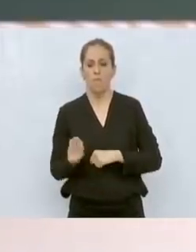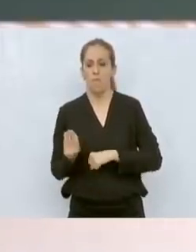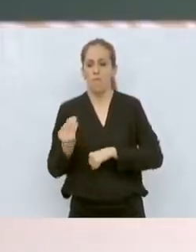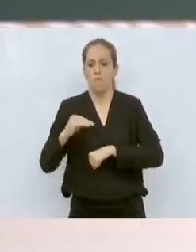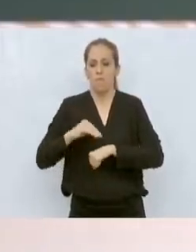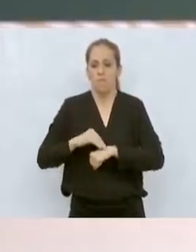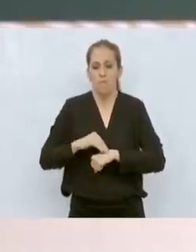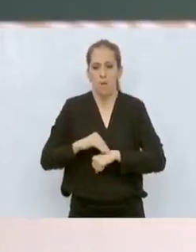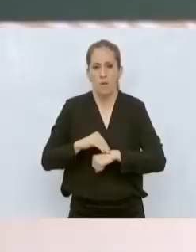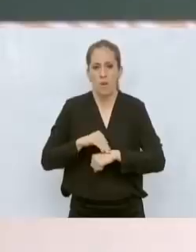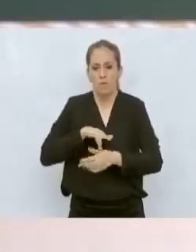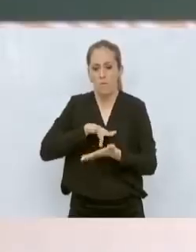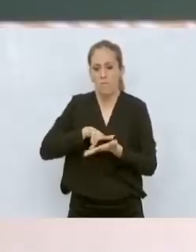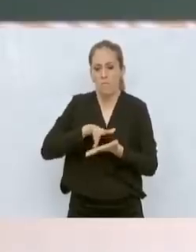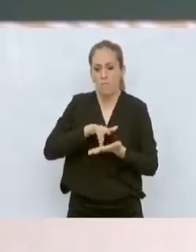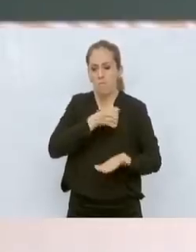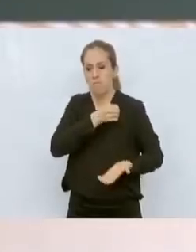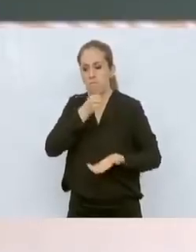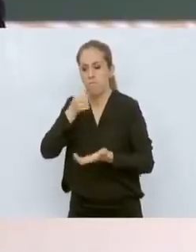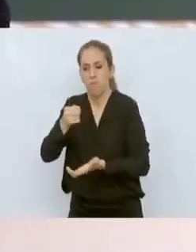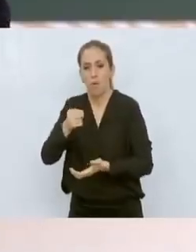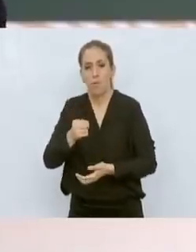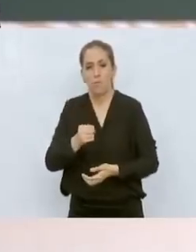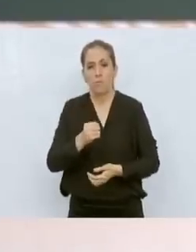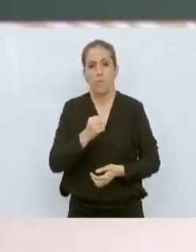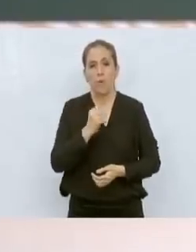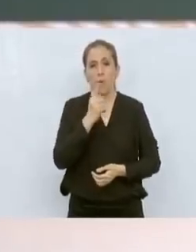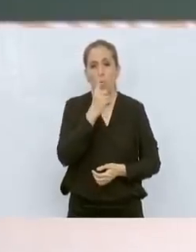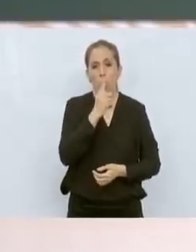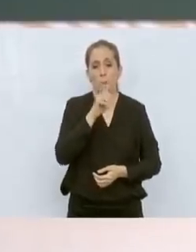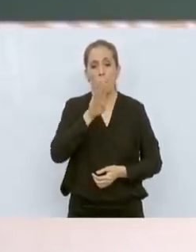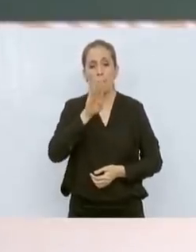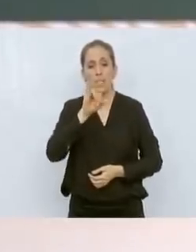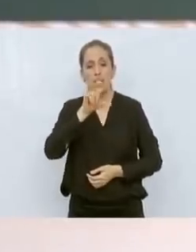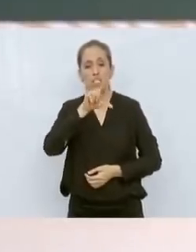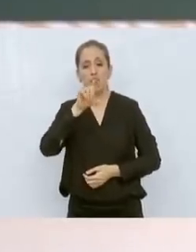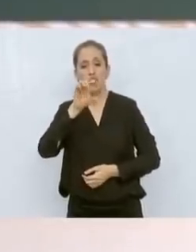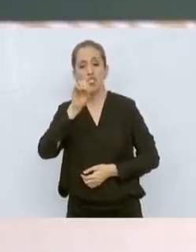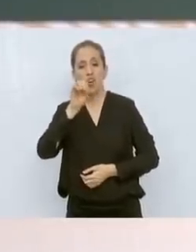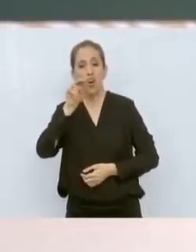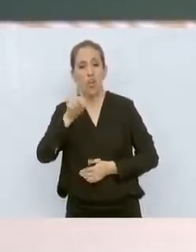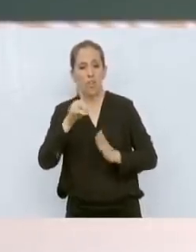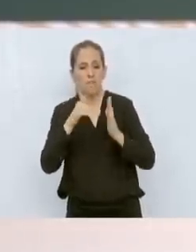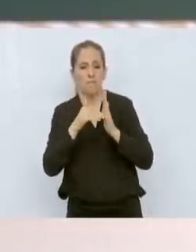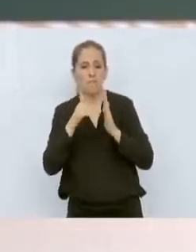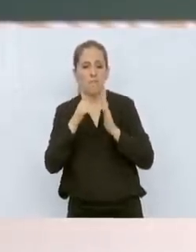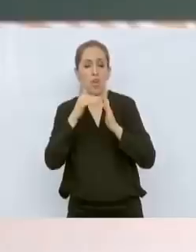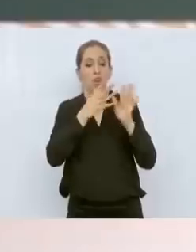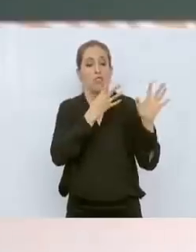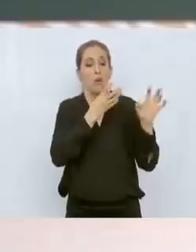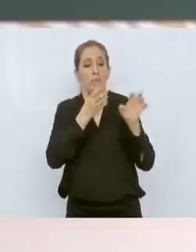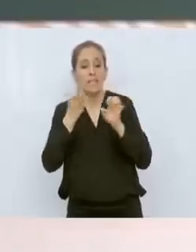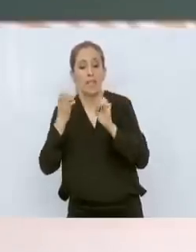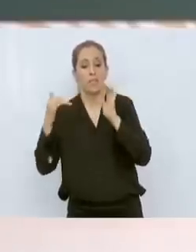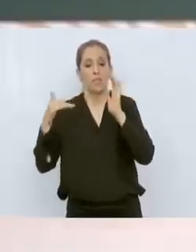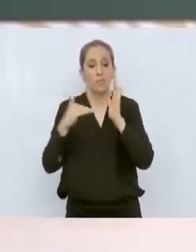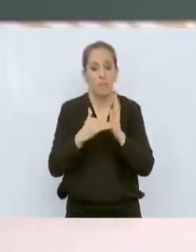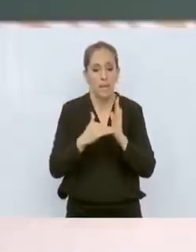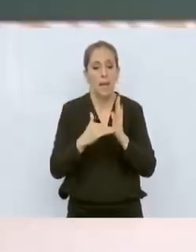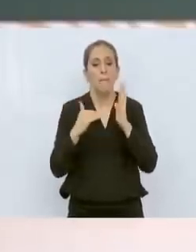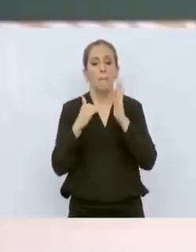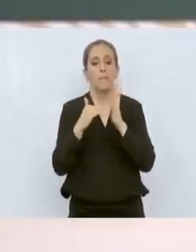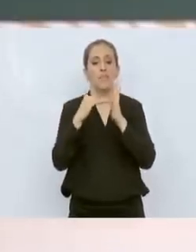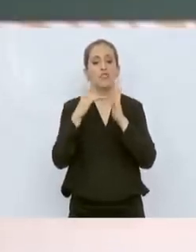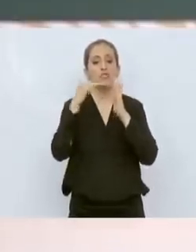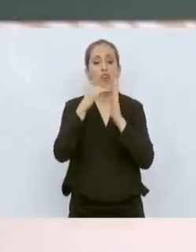un billón 900 mil millones de dólares. Para